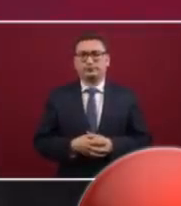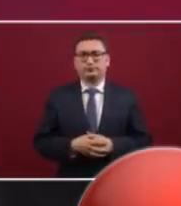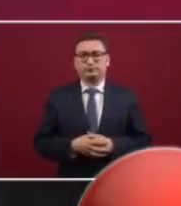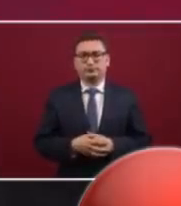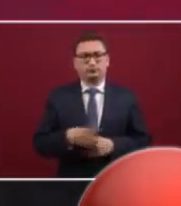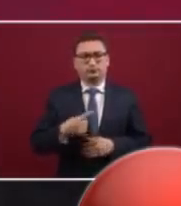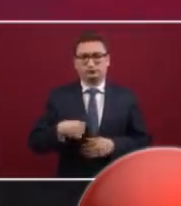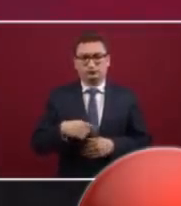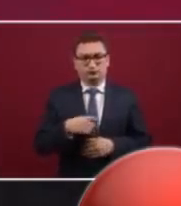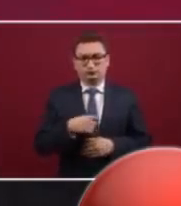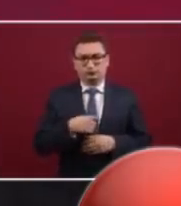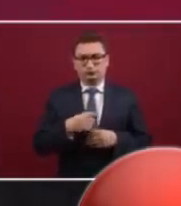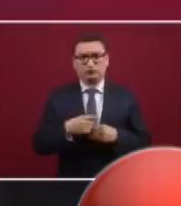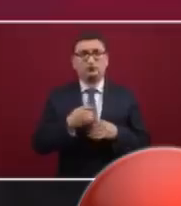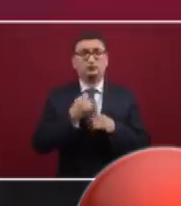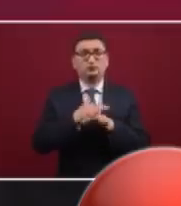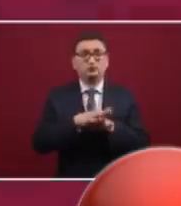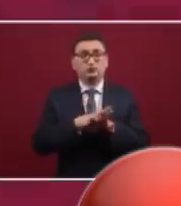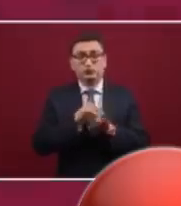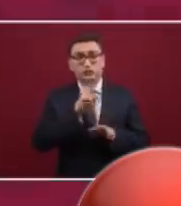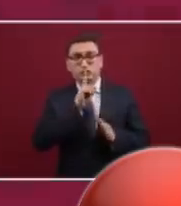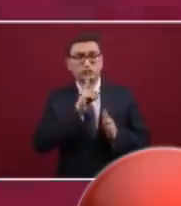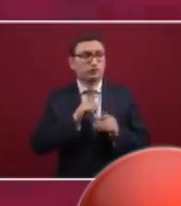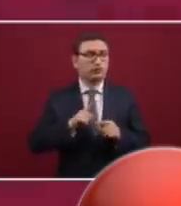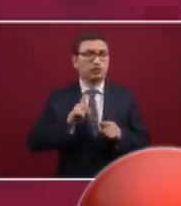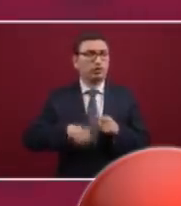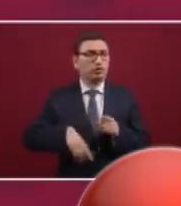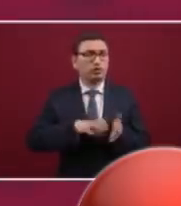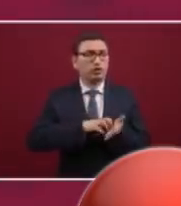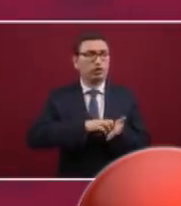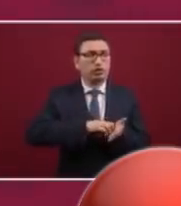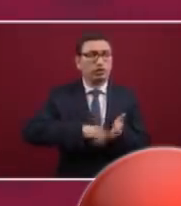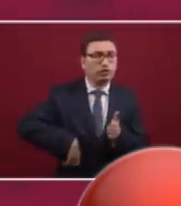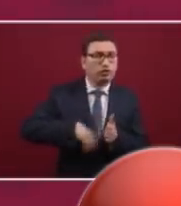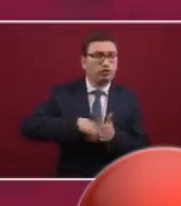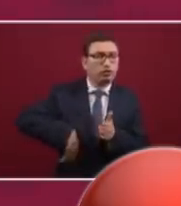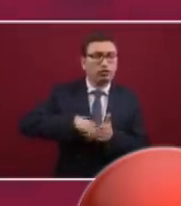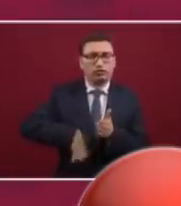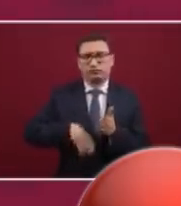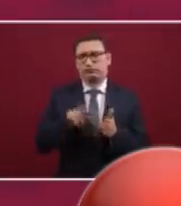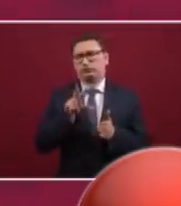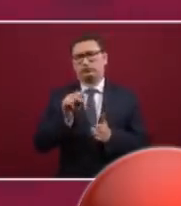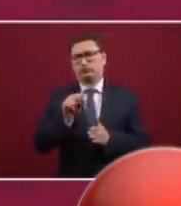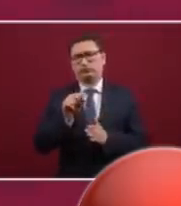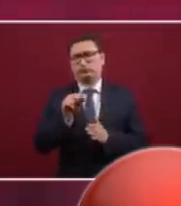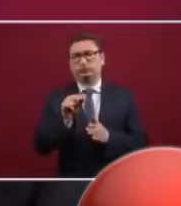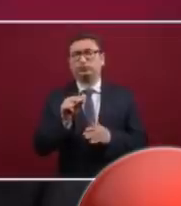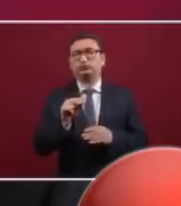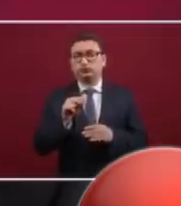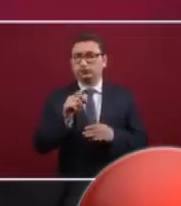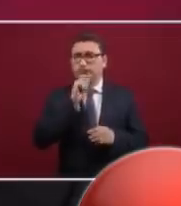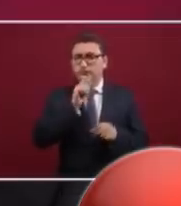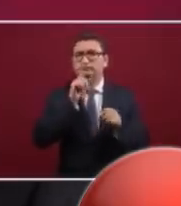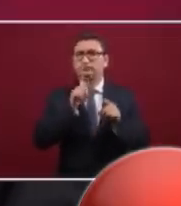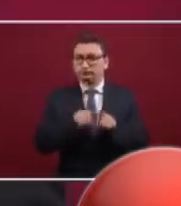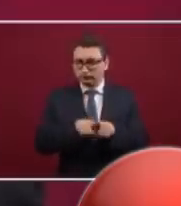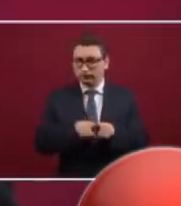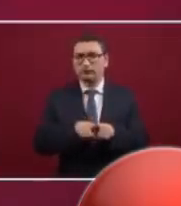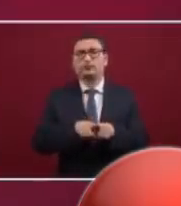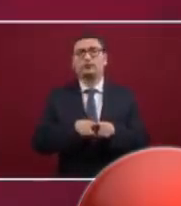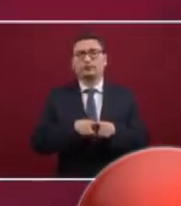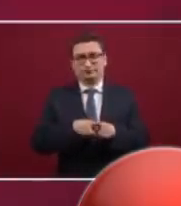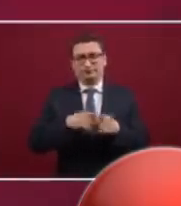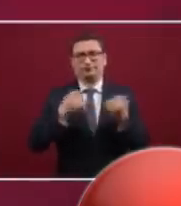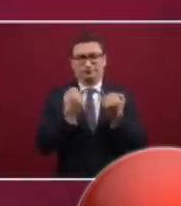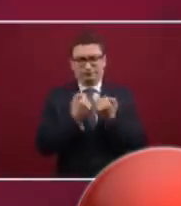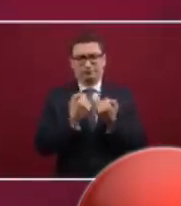no vamos a ocultar información sobre este asunto. Y también, qué bueno